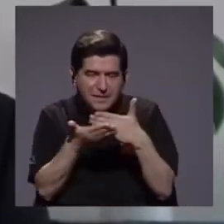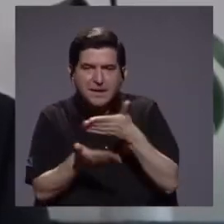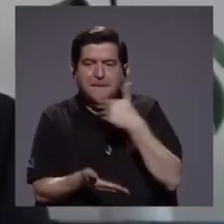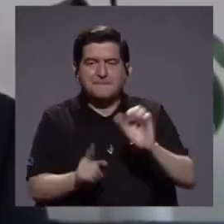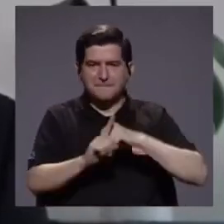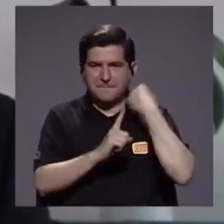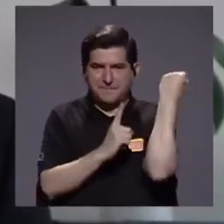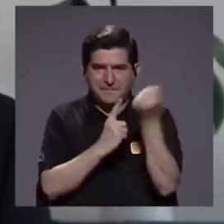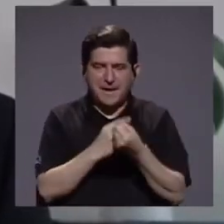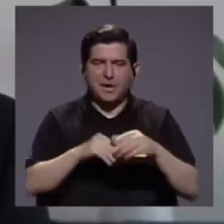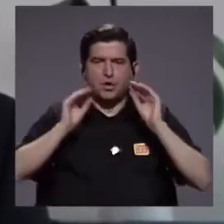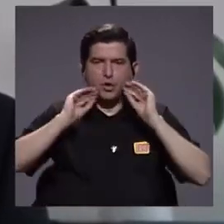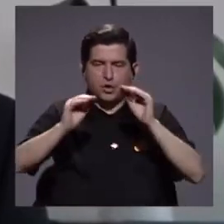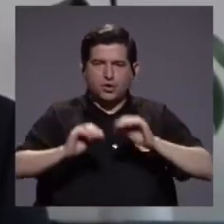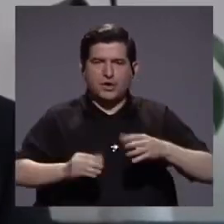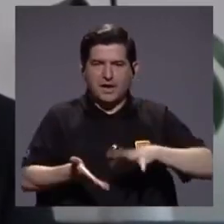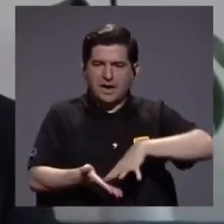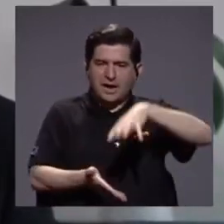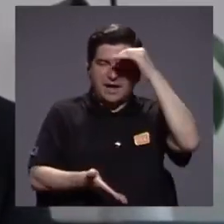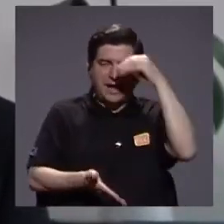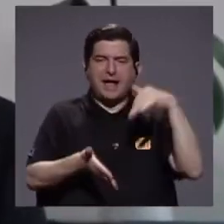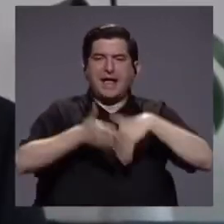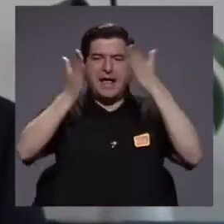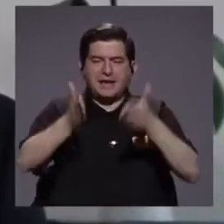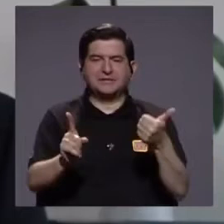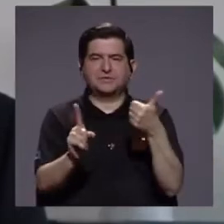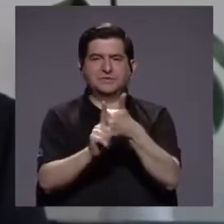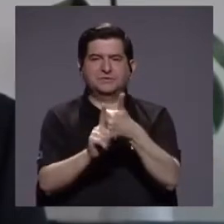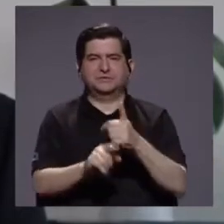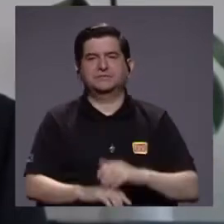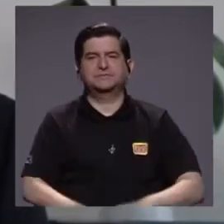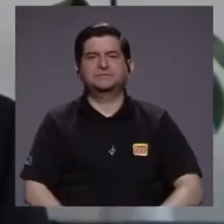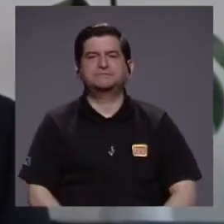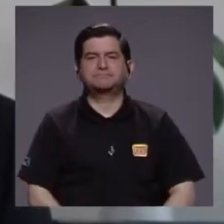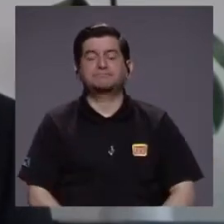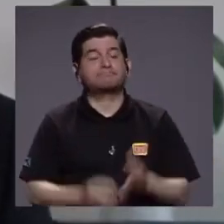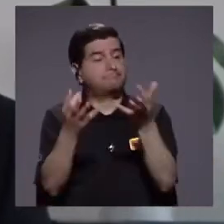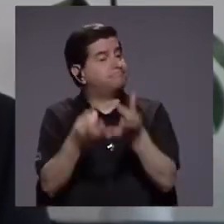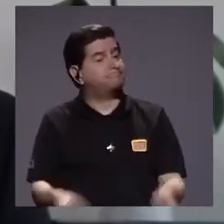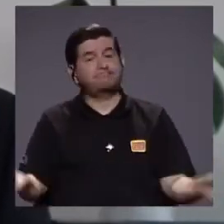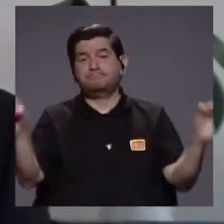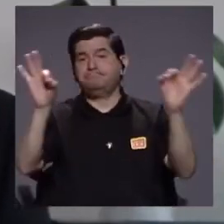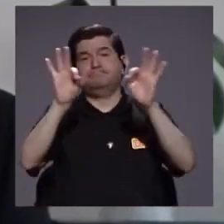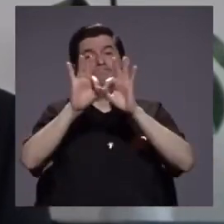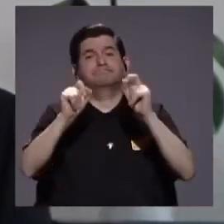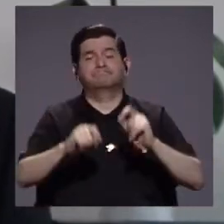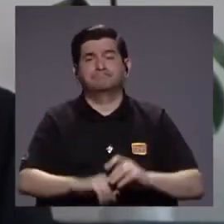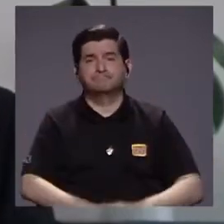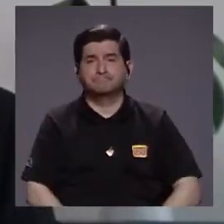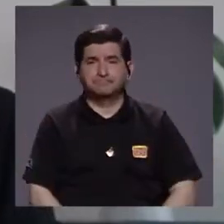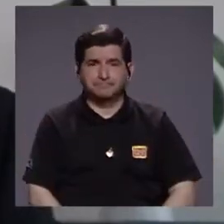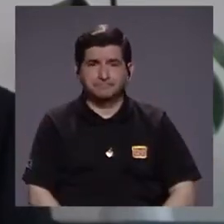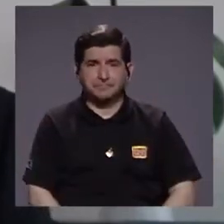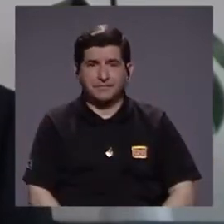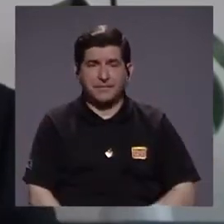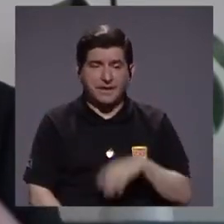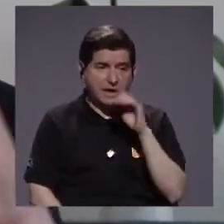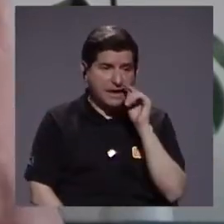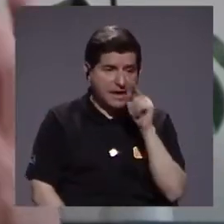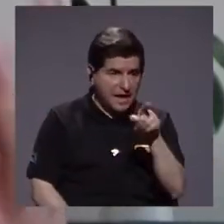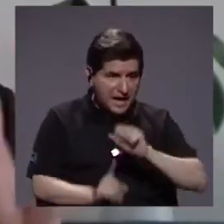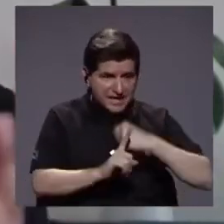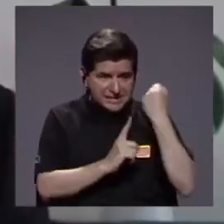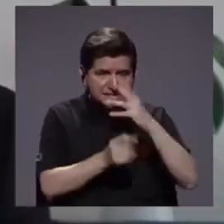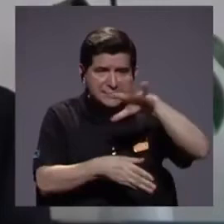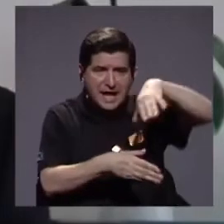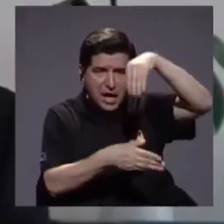mejores condiciones de enseñanza-aprendizaje a nuestros estudiantes. Es muy importante que esto se vea en